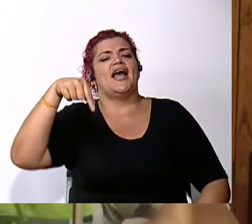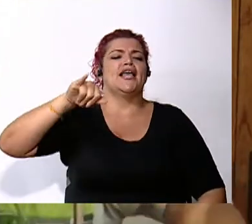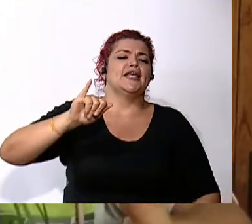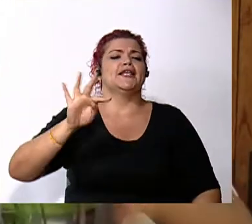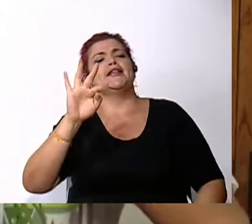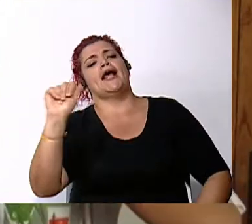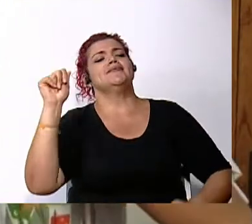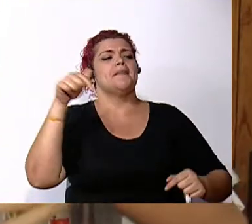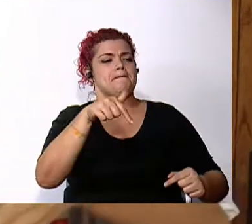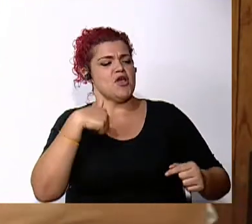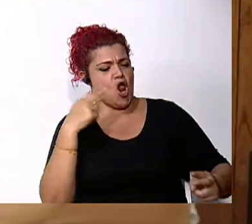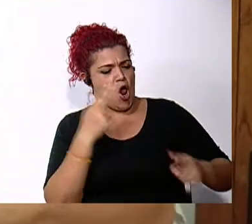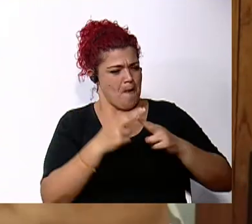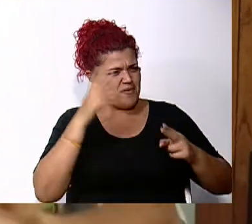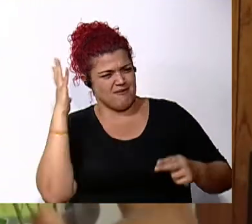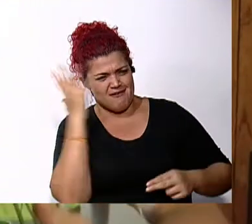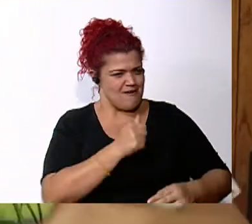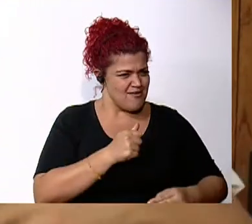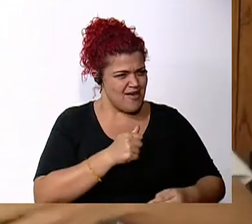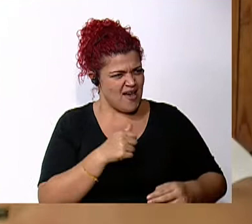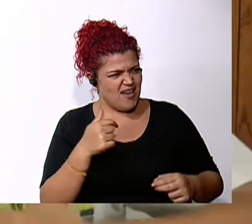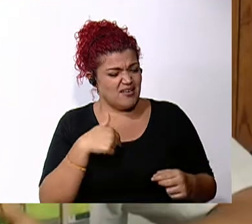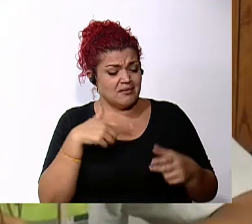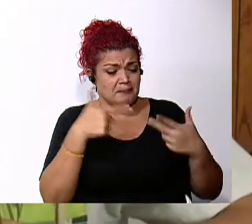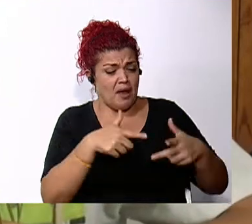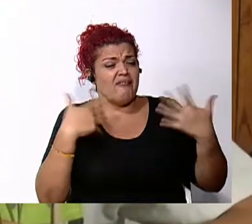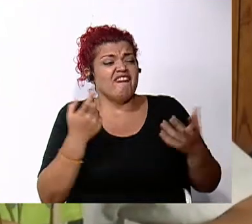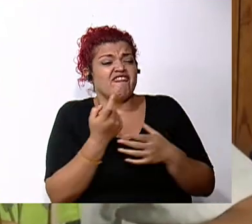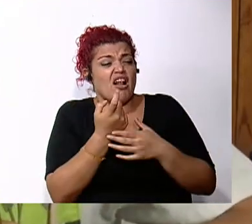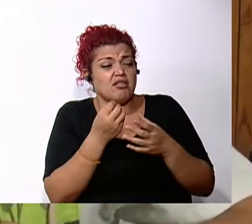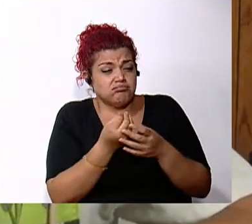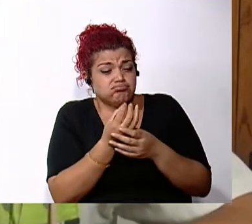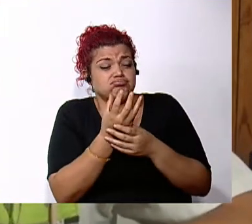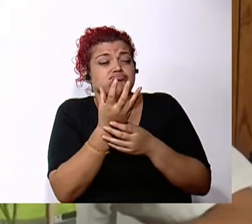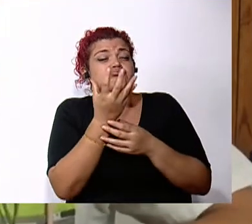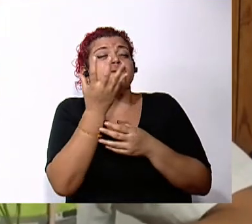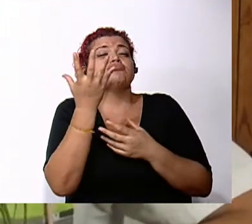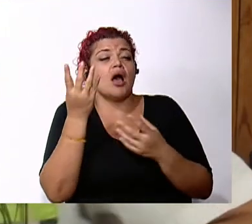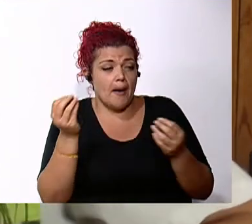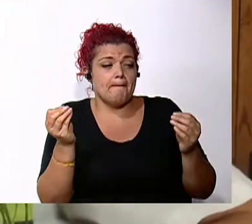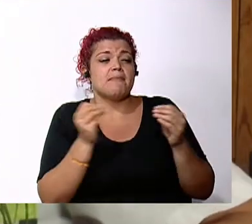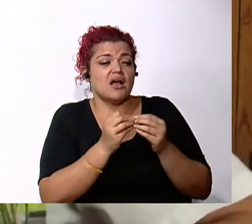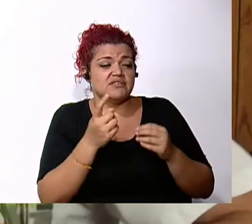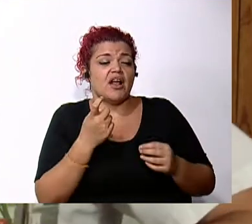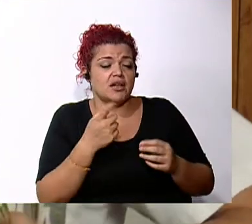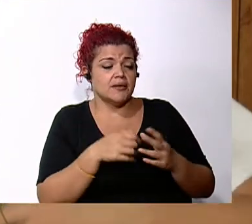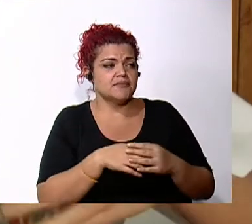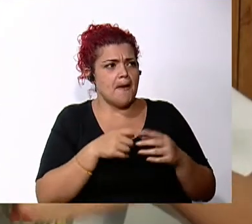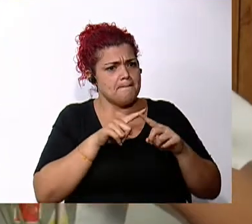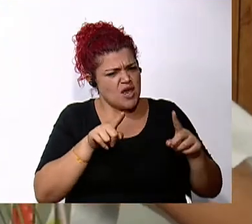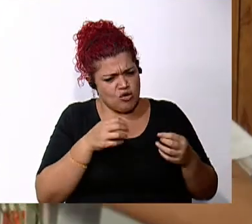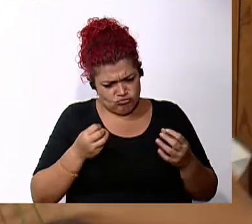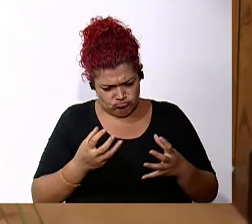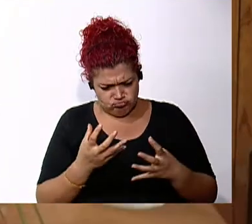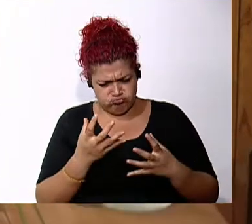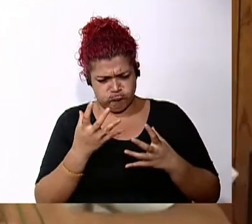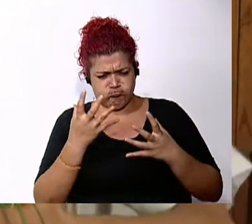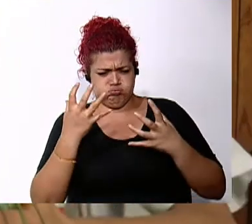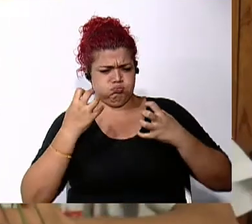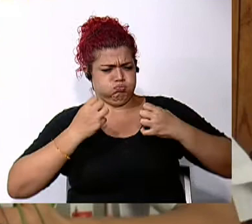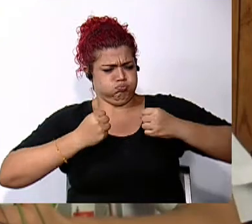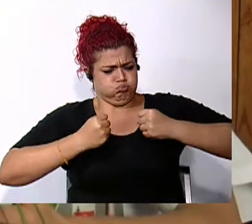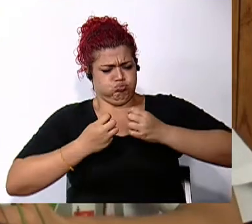visto qué bonita es? Bueno, lo que pasa es que todavía le queda crecer un poquillo. La verdad es que sí. Pero bueno, para que crezca y se ponga ahí